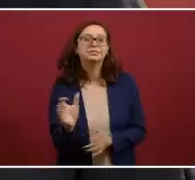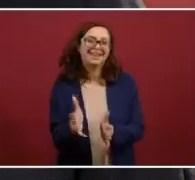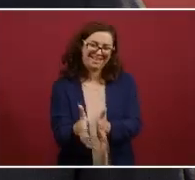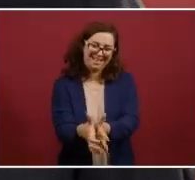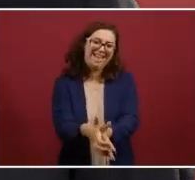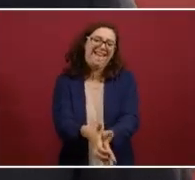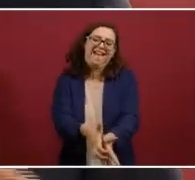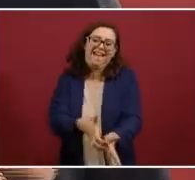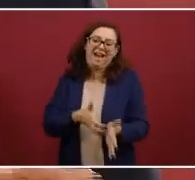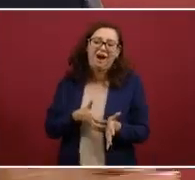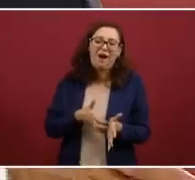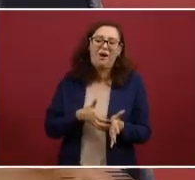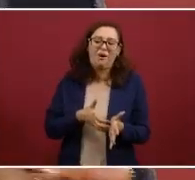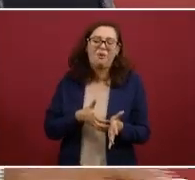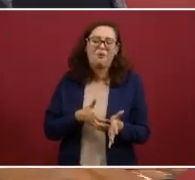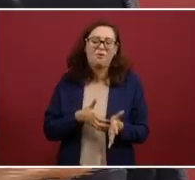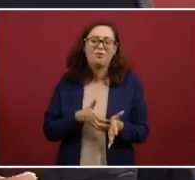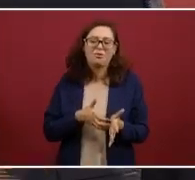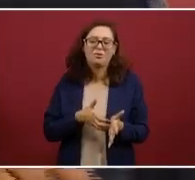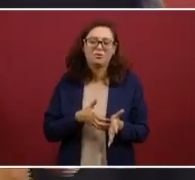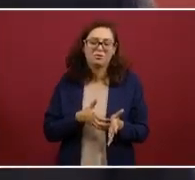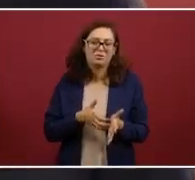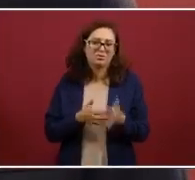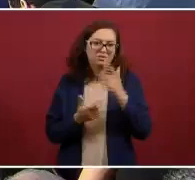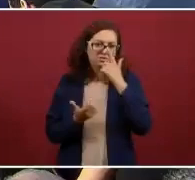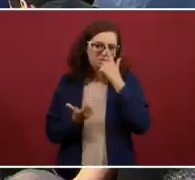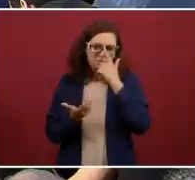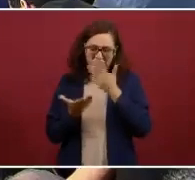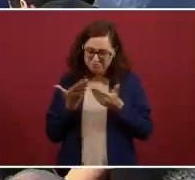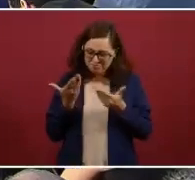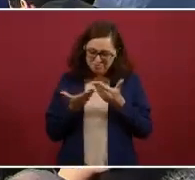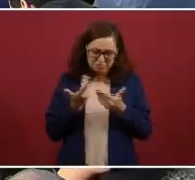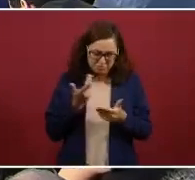Ahorramos, pero estamos hablando de lo mínimo,